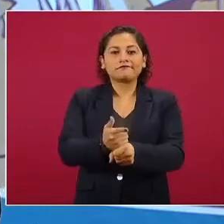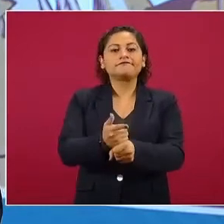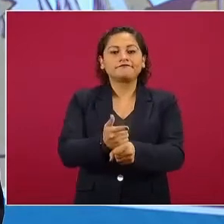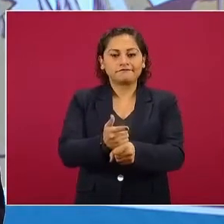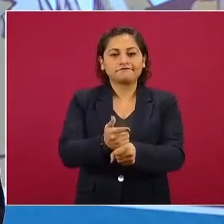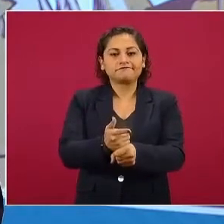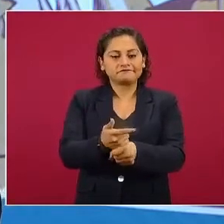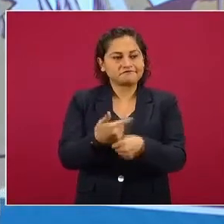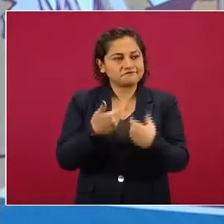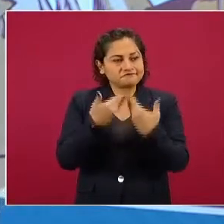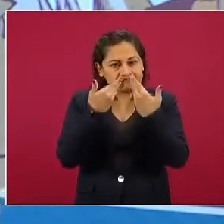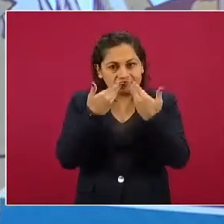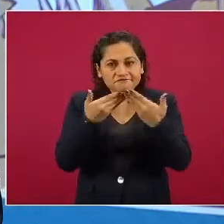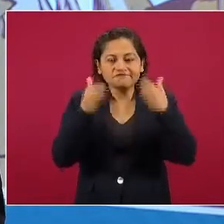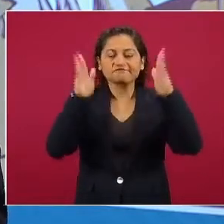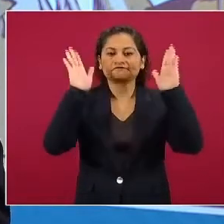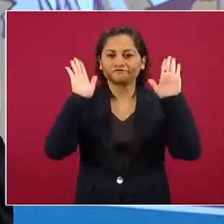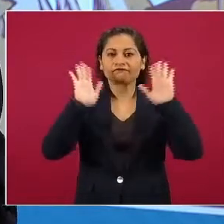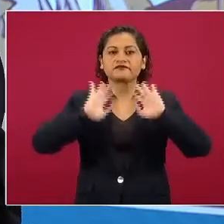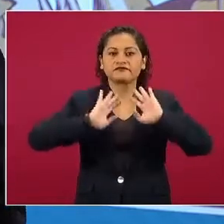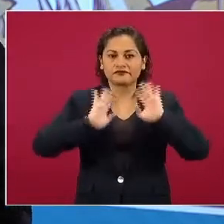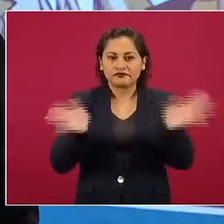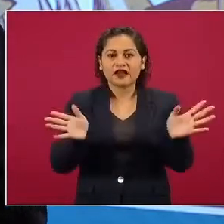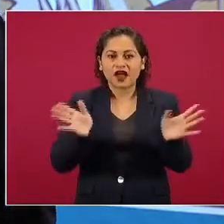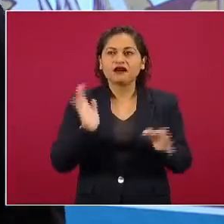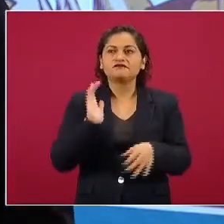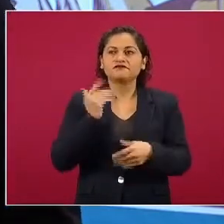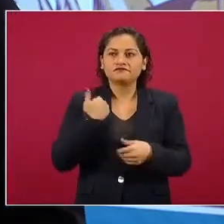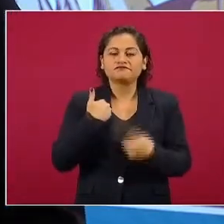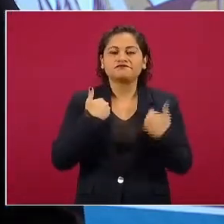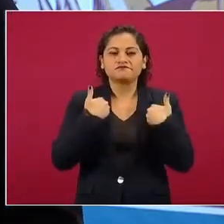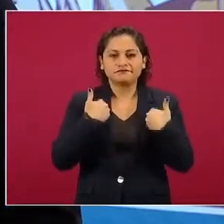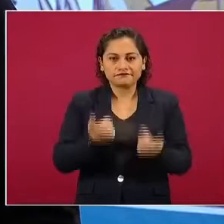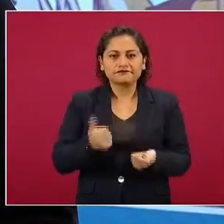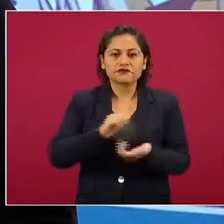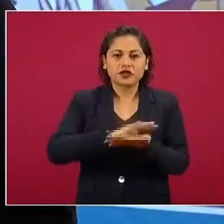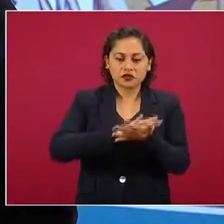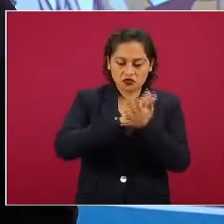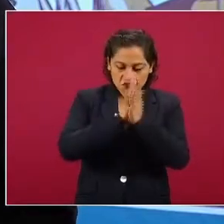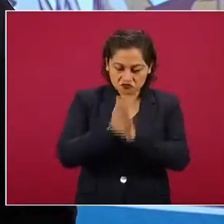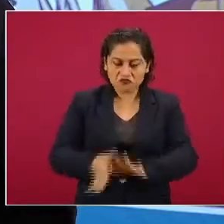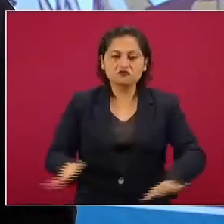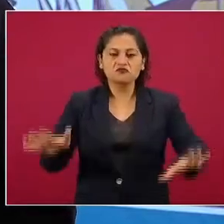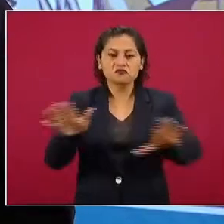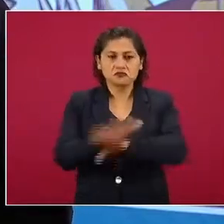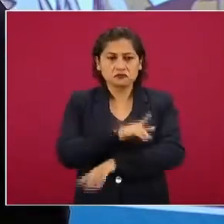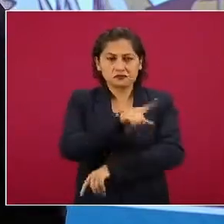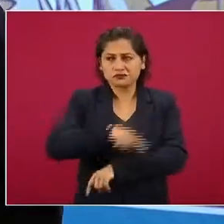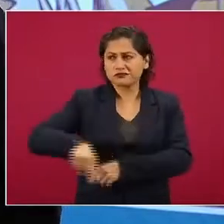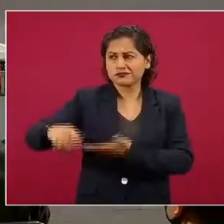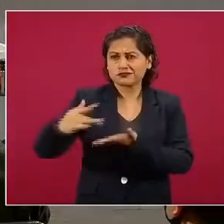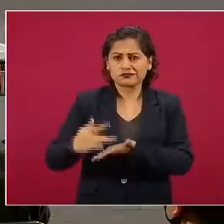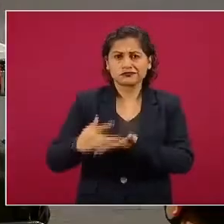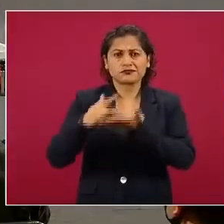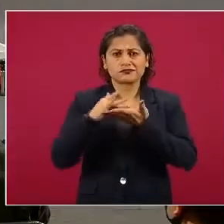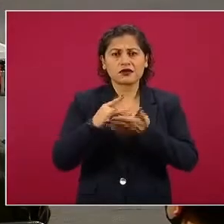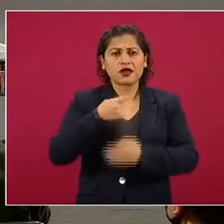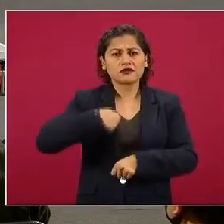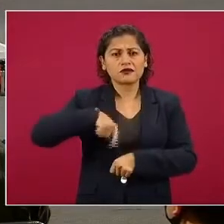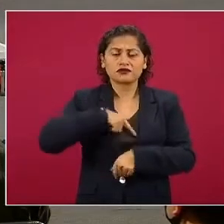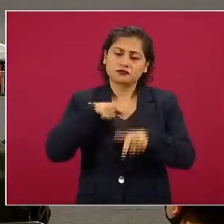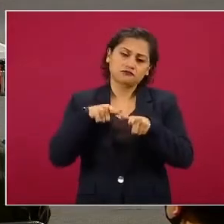de que es necesaria una transformación y nos están apoyando, y vamos hacia adelante y